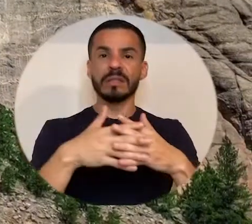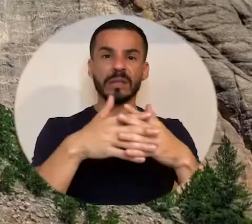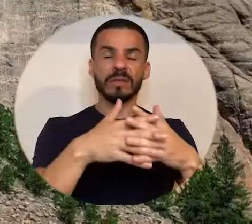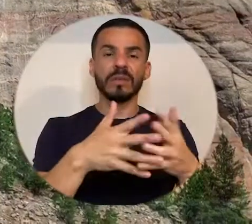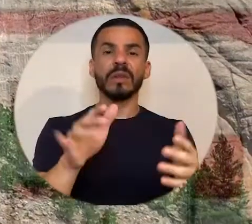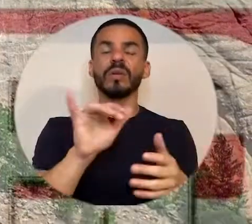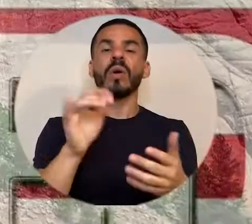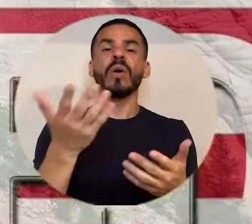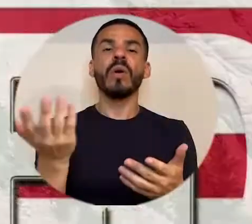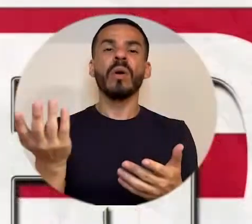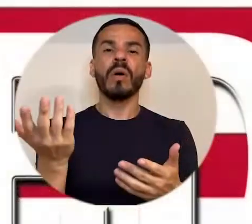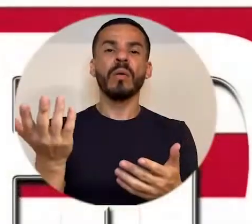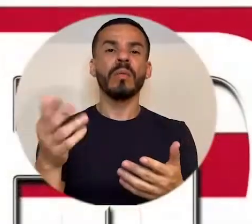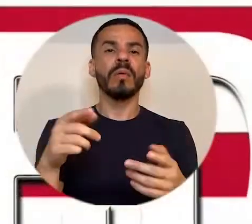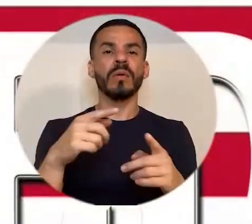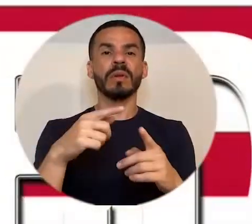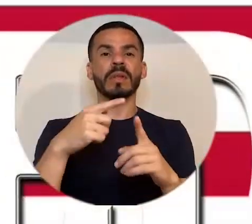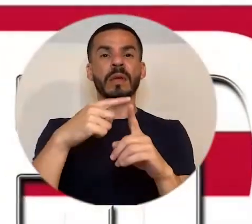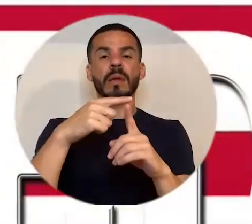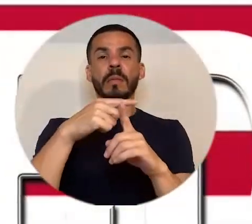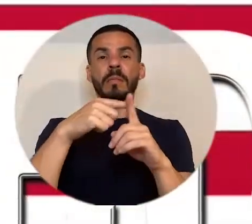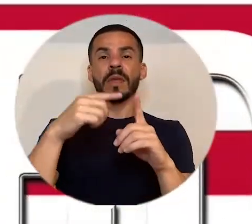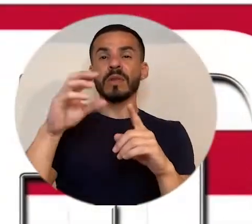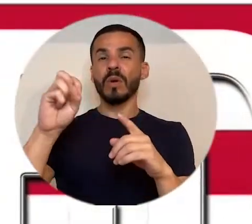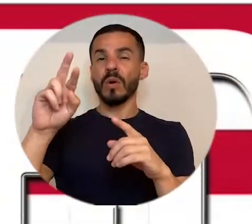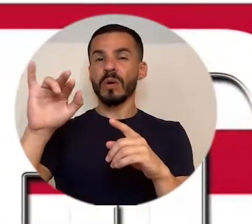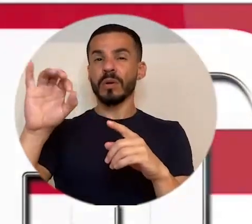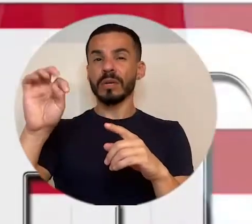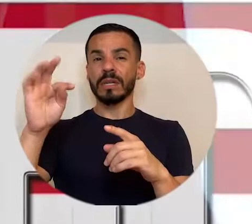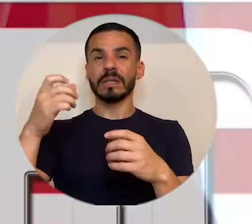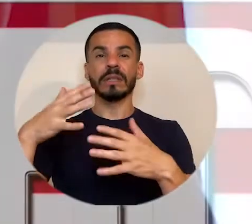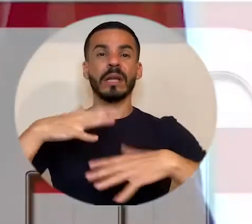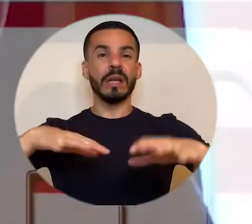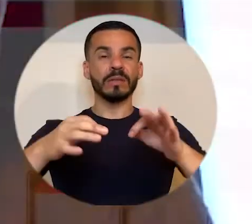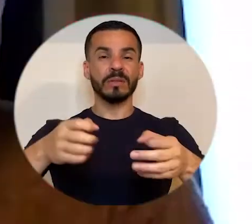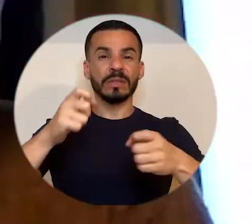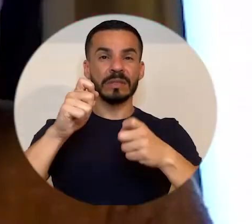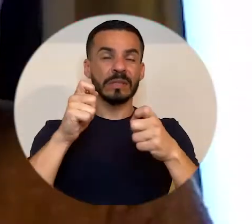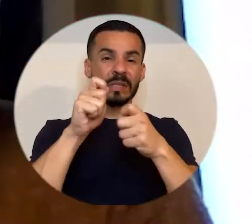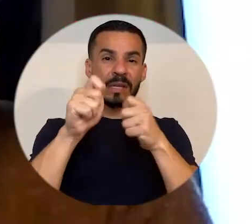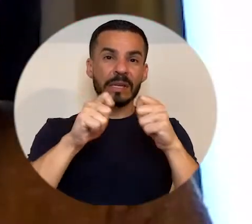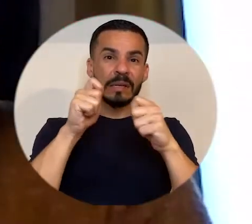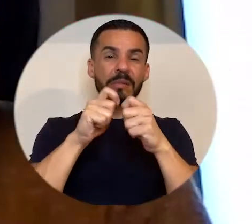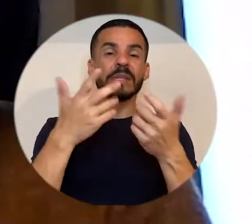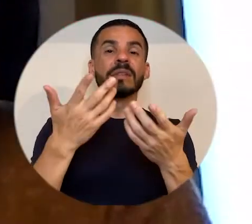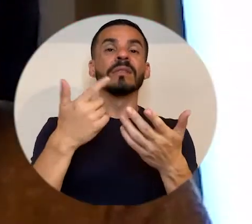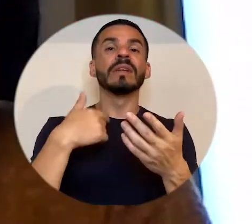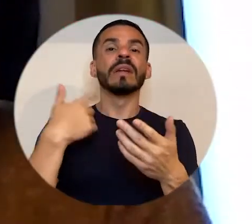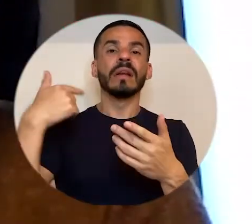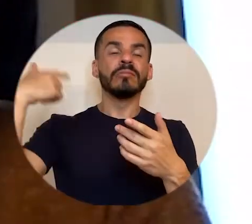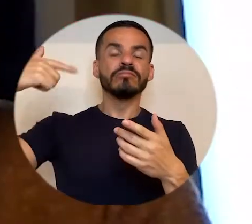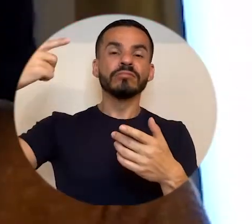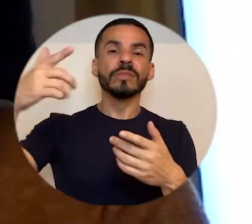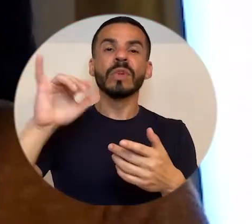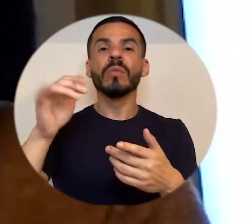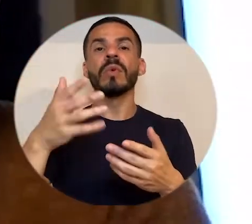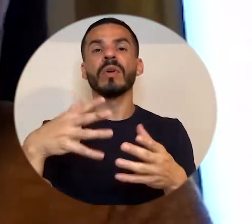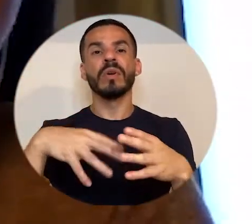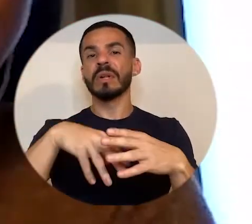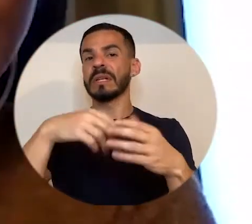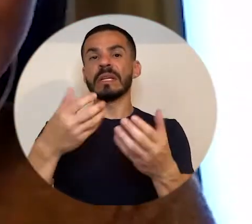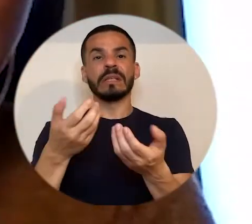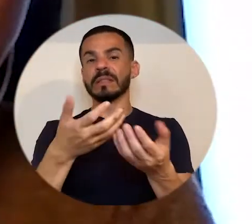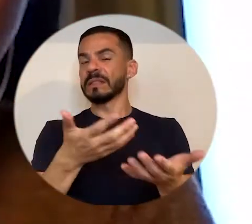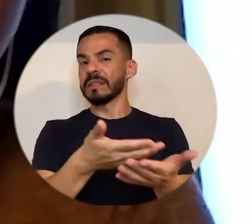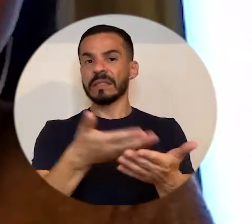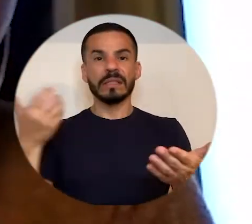exterior estadounidense, como lo es Medio Oriente, y acciones concretas en los pocos días que lleva la administración Biden, como